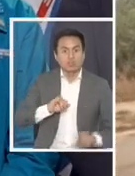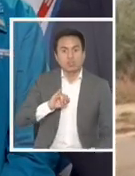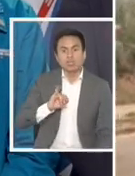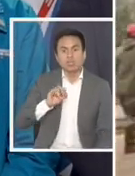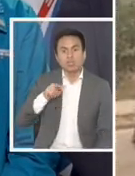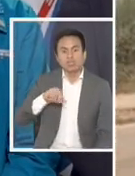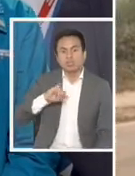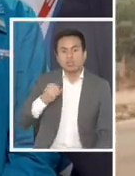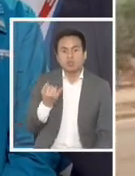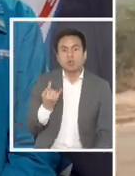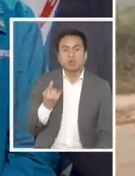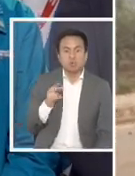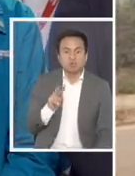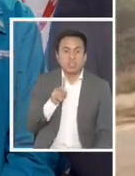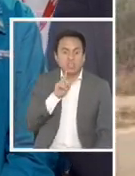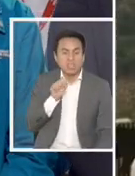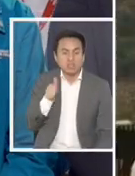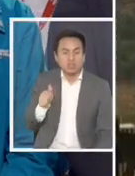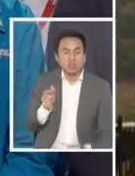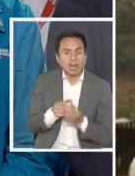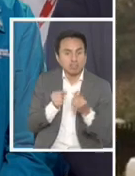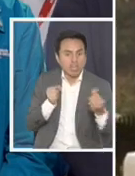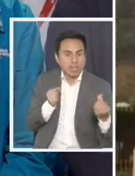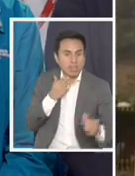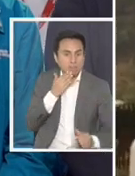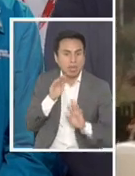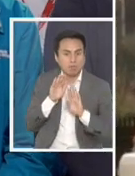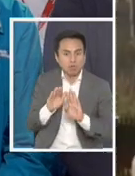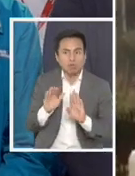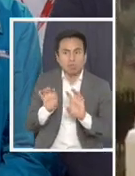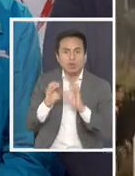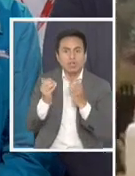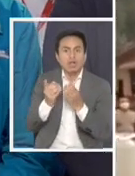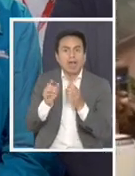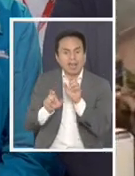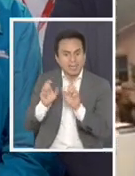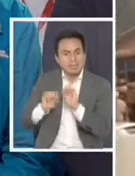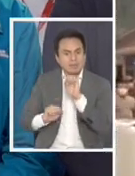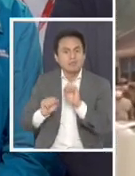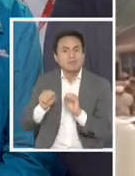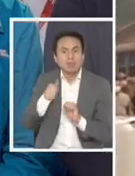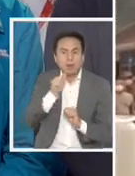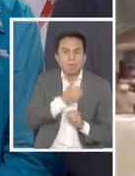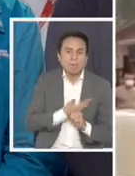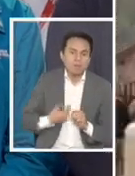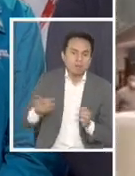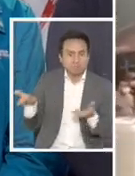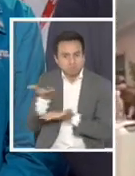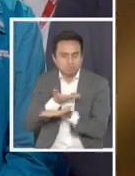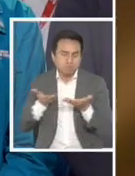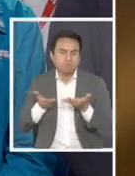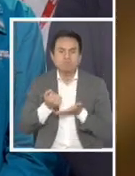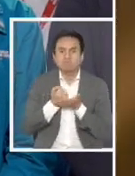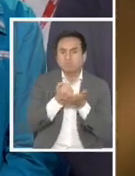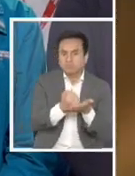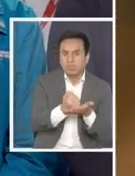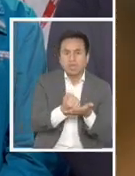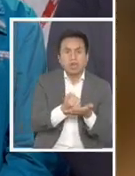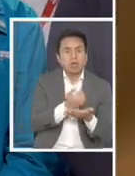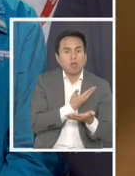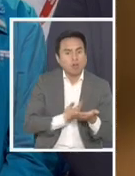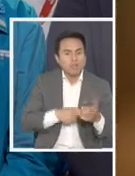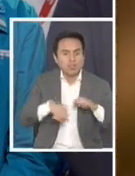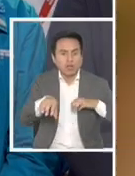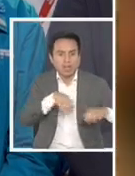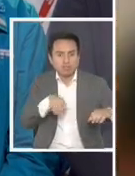donde está el director nacional hasta también apoyos de cooperación público privada ya que permitan coordinarse con las acciones de gobierno